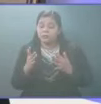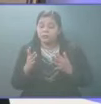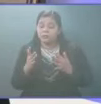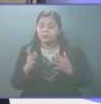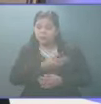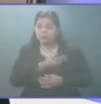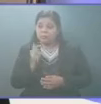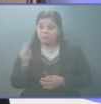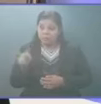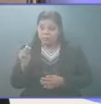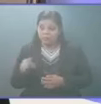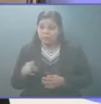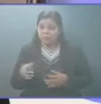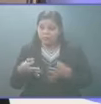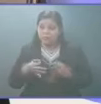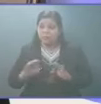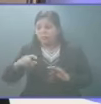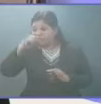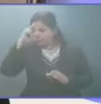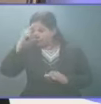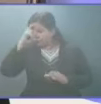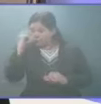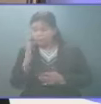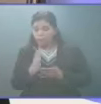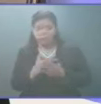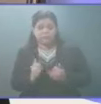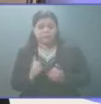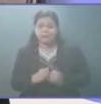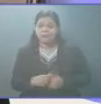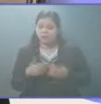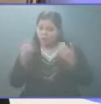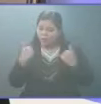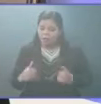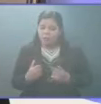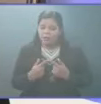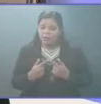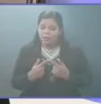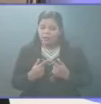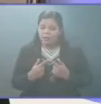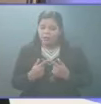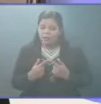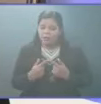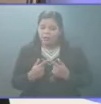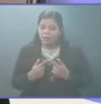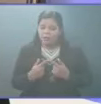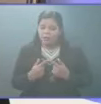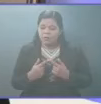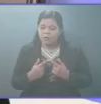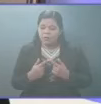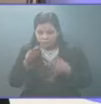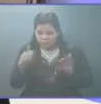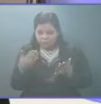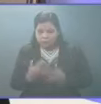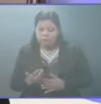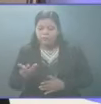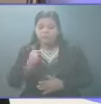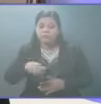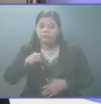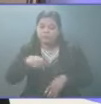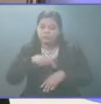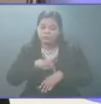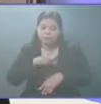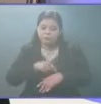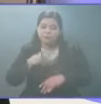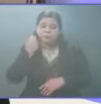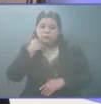medio de trabajo, pero también son seres humanos. Y nadie se quiere, yo pienso que nadie se quiere enfermar en esta pandemia. Y